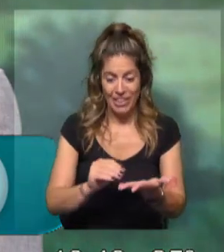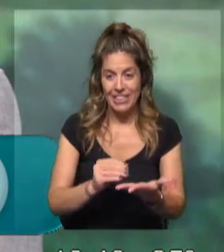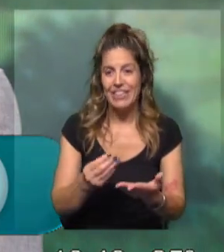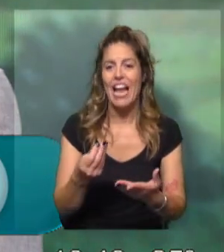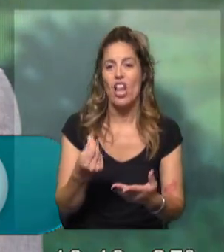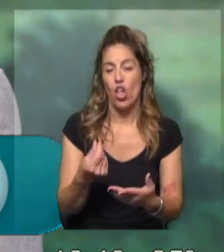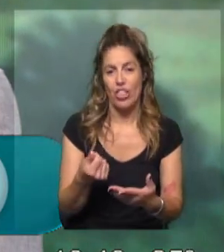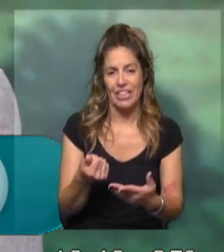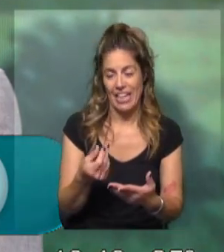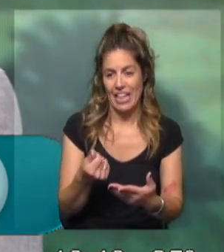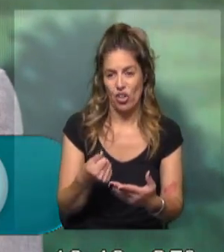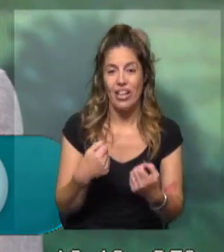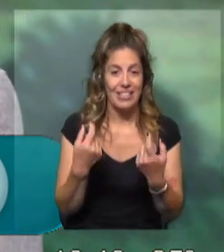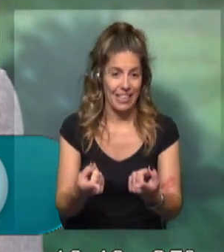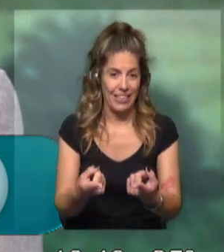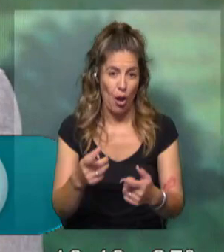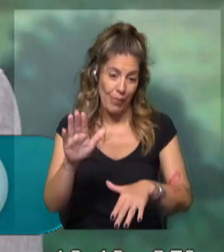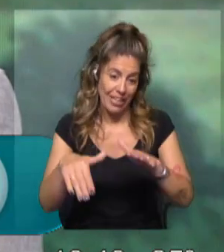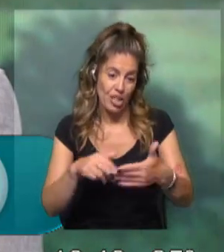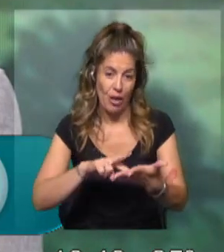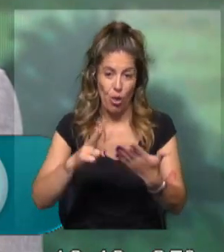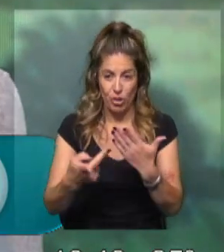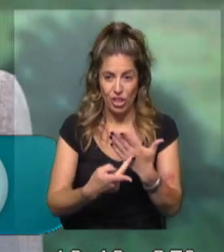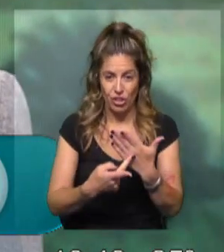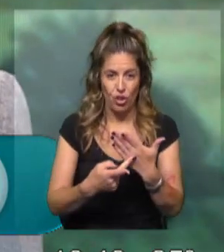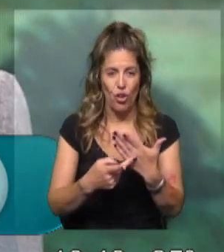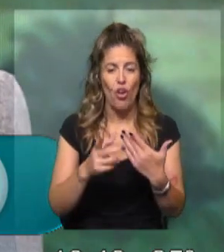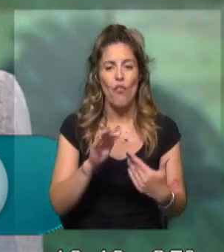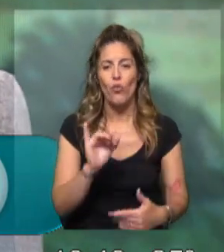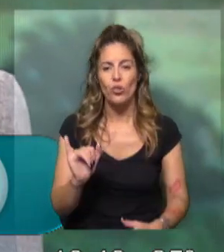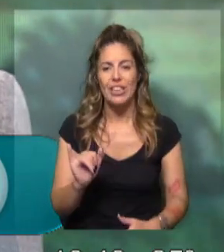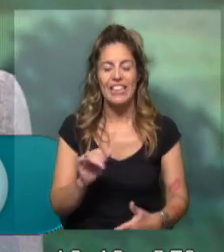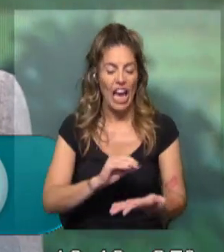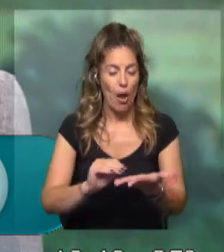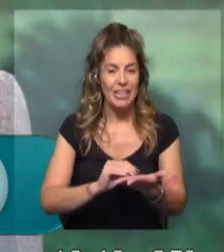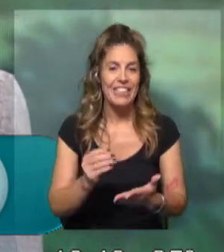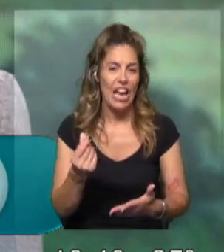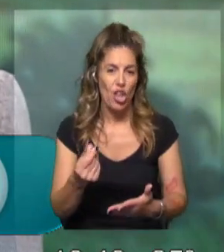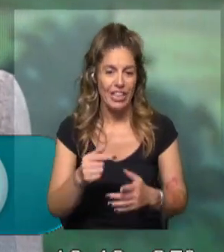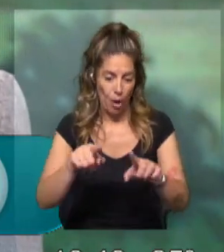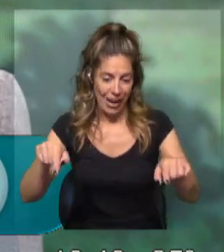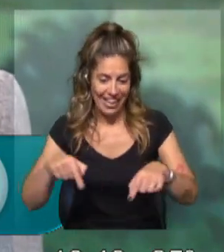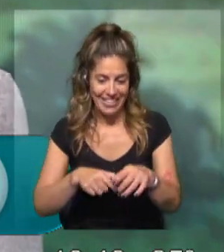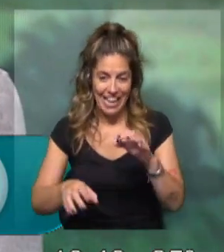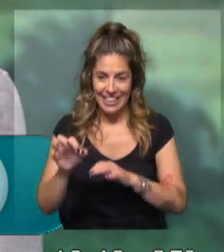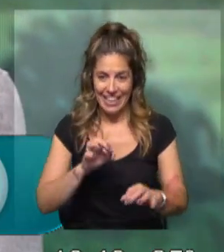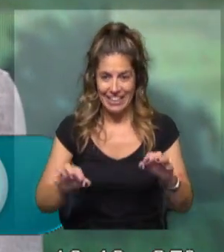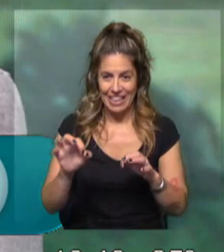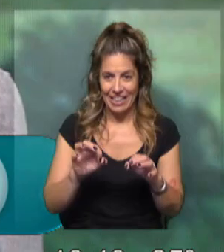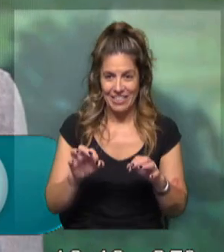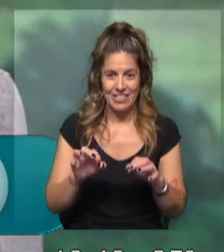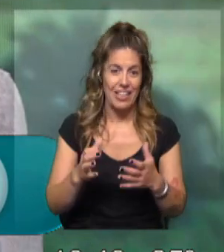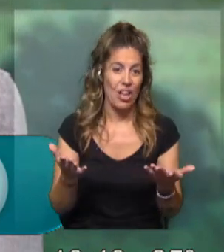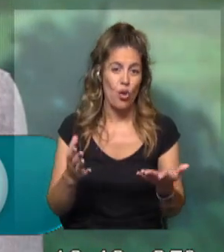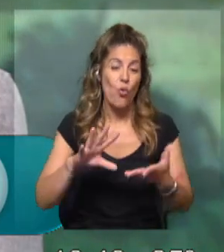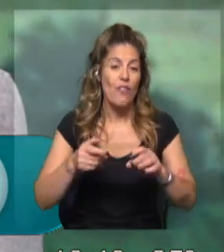los dineros que se hacen para llamados proyectos. Y FUTE administra los dineros que son para las salas teatrales. O sea, digamos,